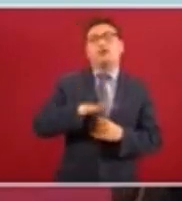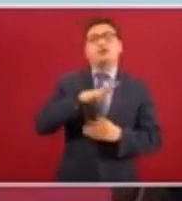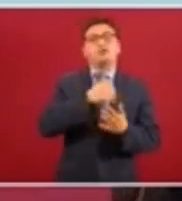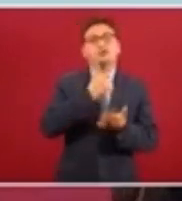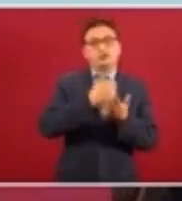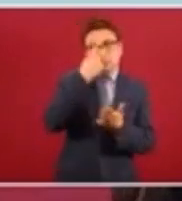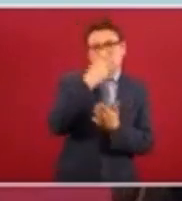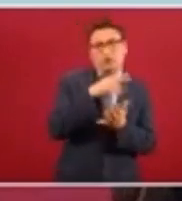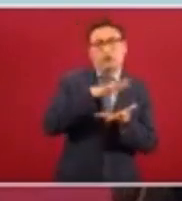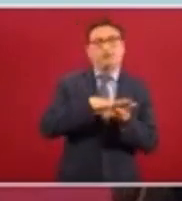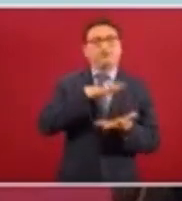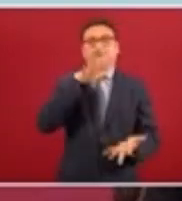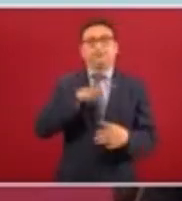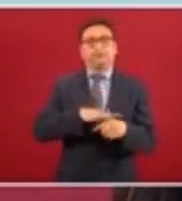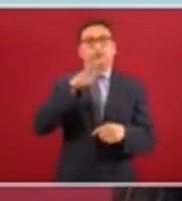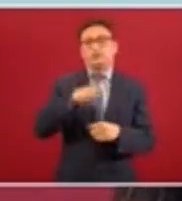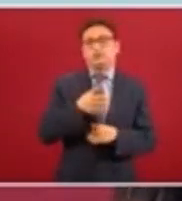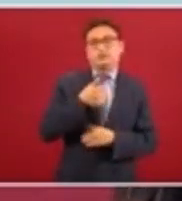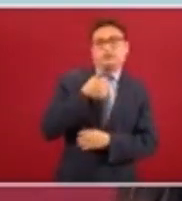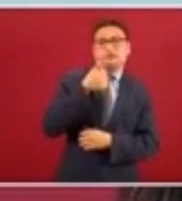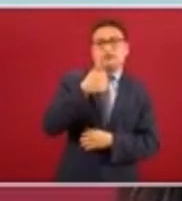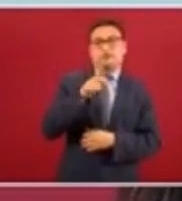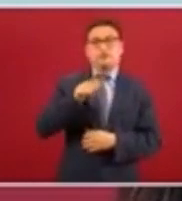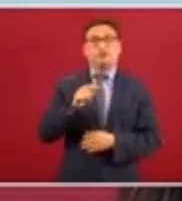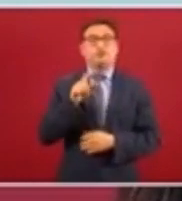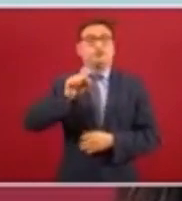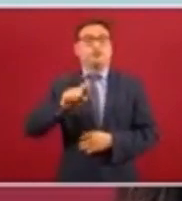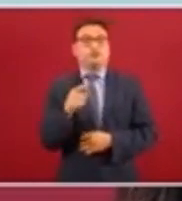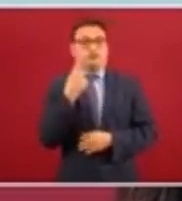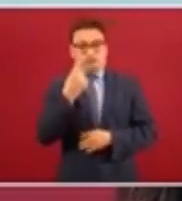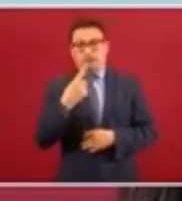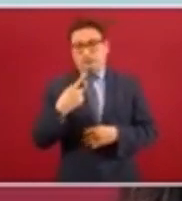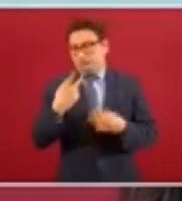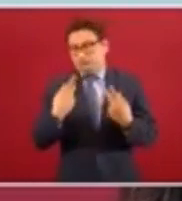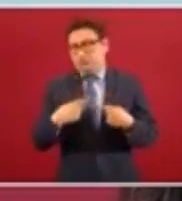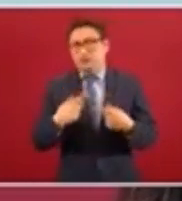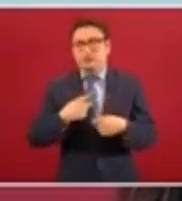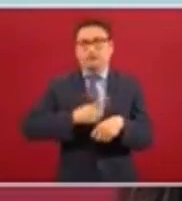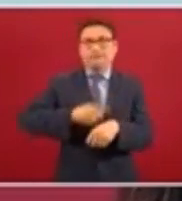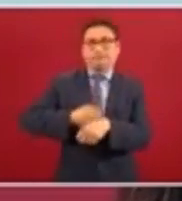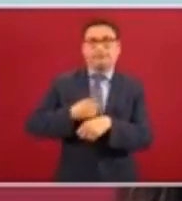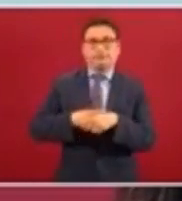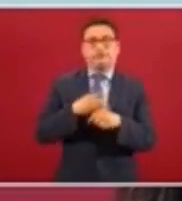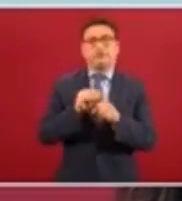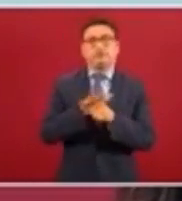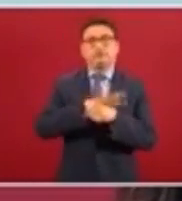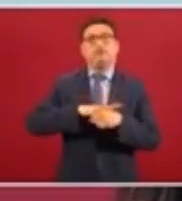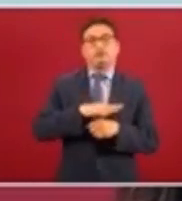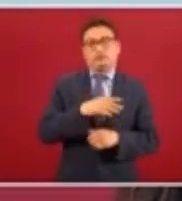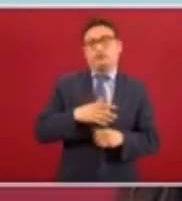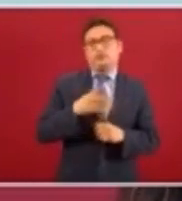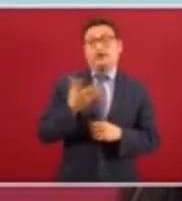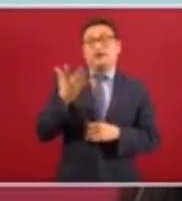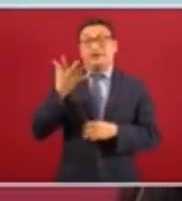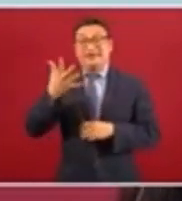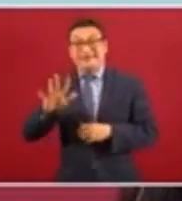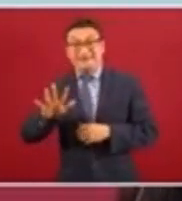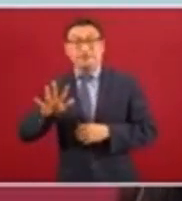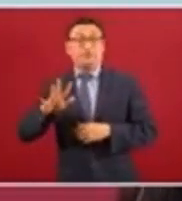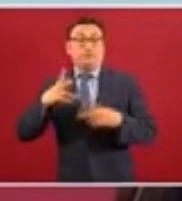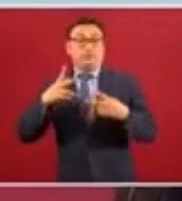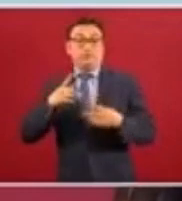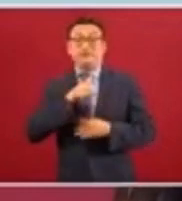tiene un claro predominio con 6.21 casos de enfermedad COVID por cada 100,000